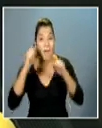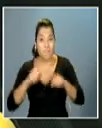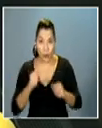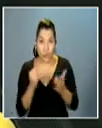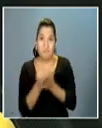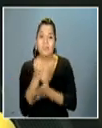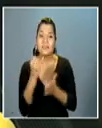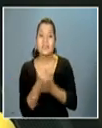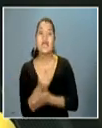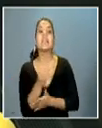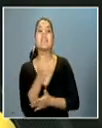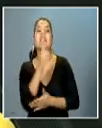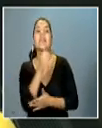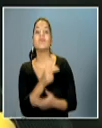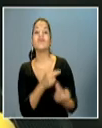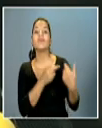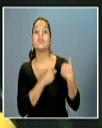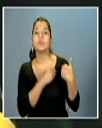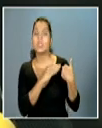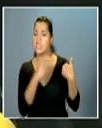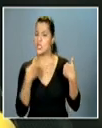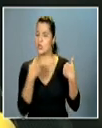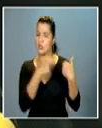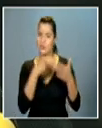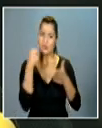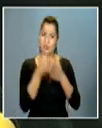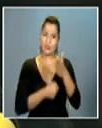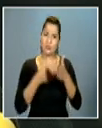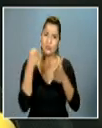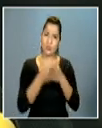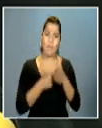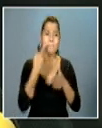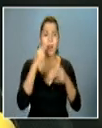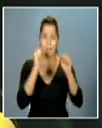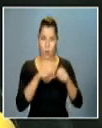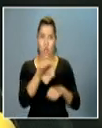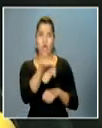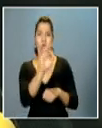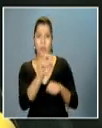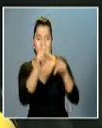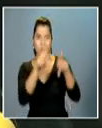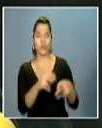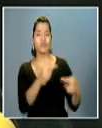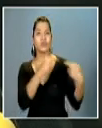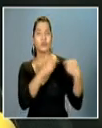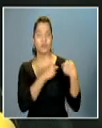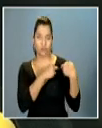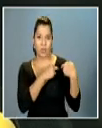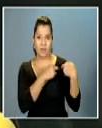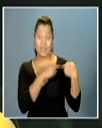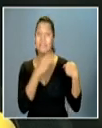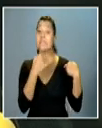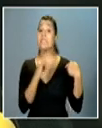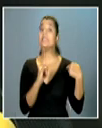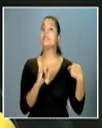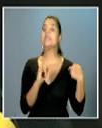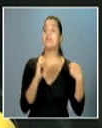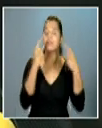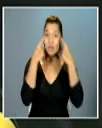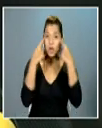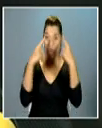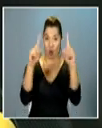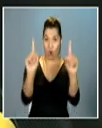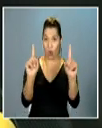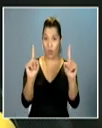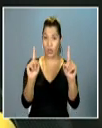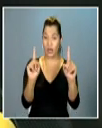investigación y vamos a ser implacables con encontrar a los o las responsables del hecho si se llega a determinar